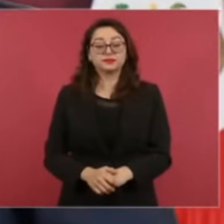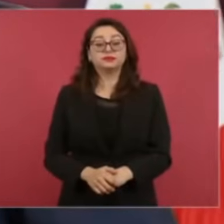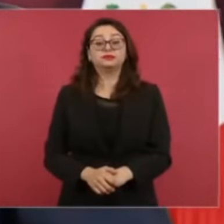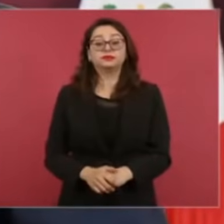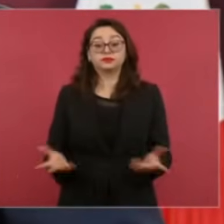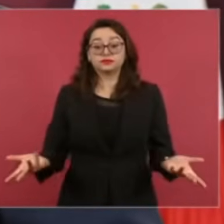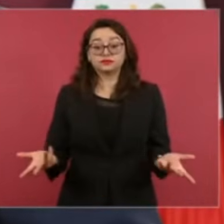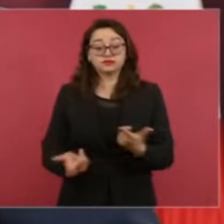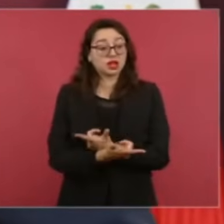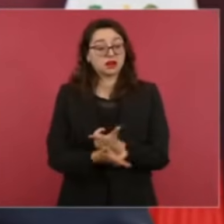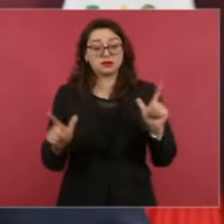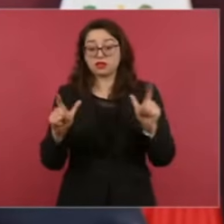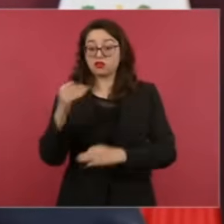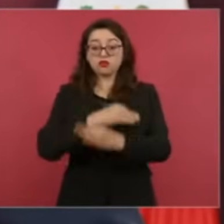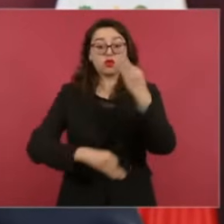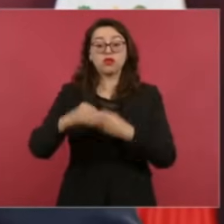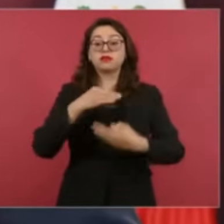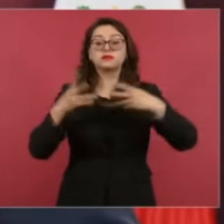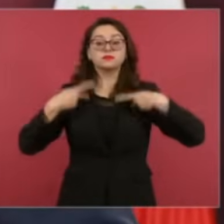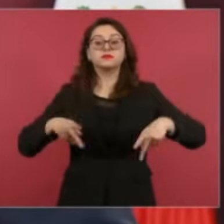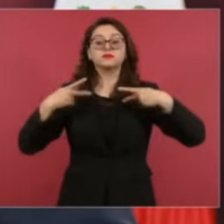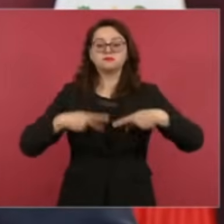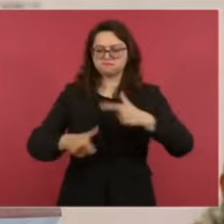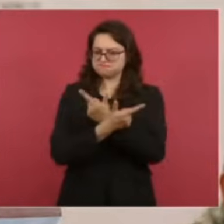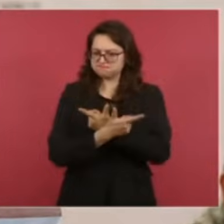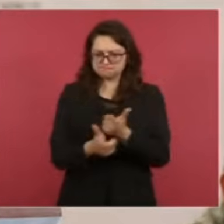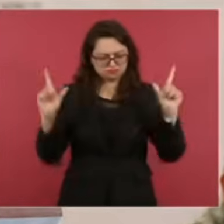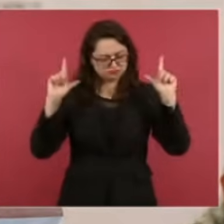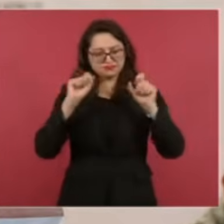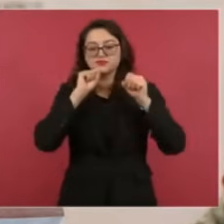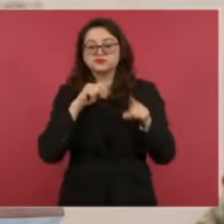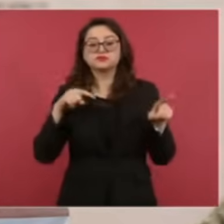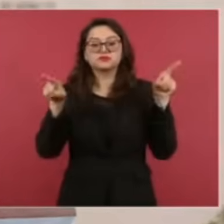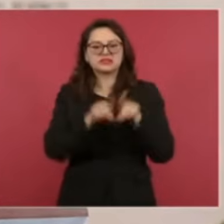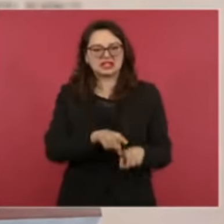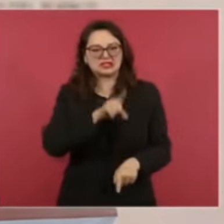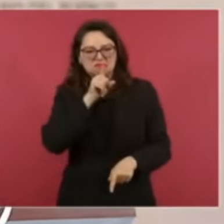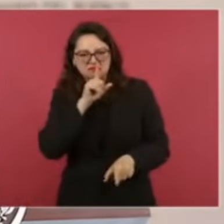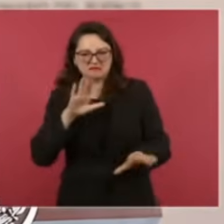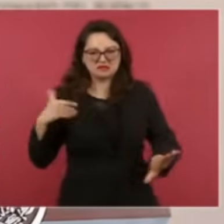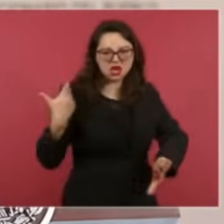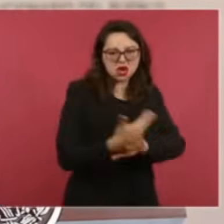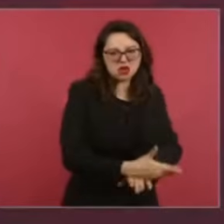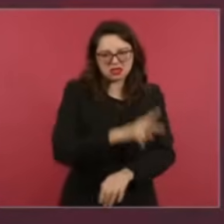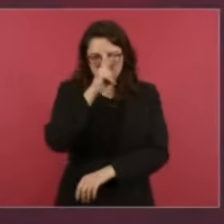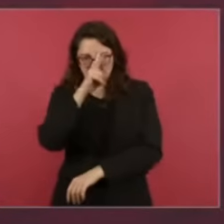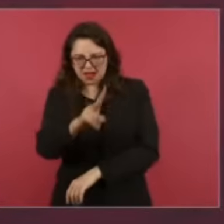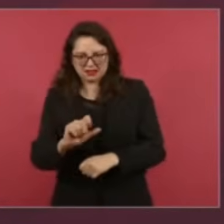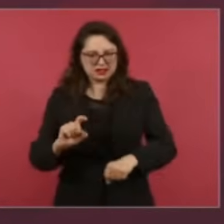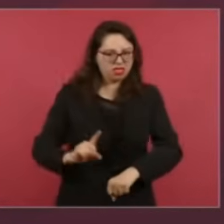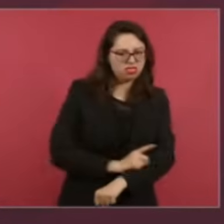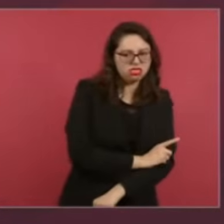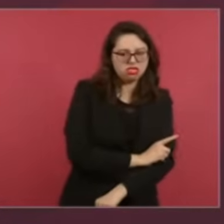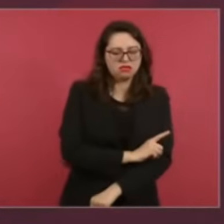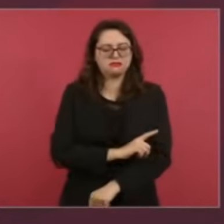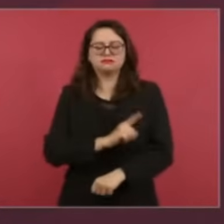libertades también, ¿no? Nadie es perseguido, nadie es censurado,